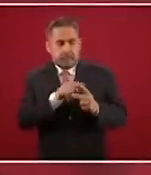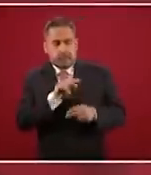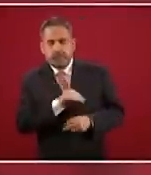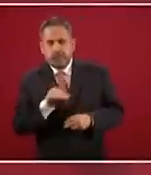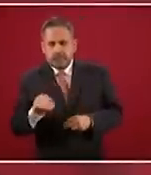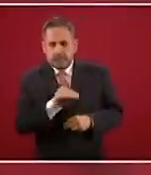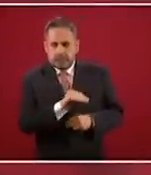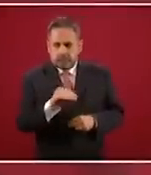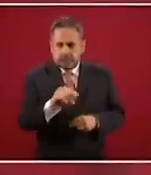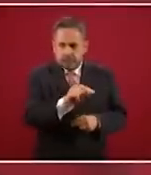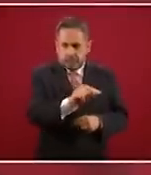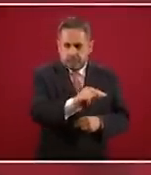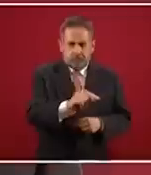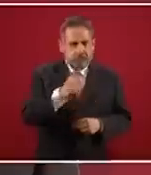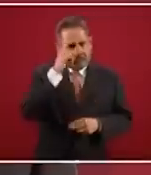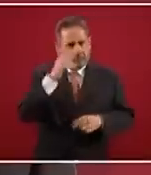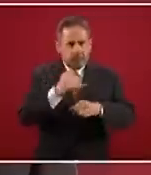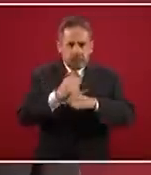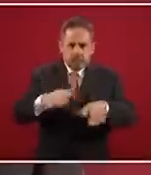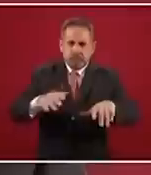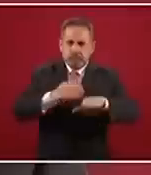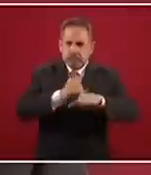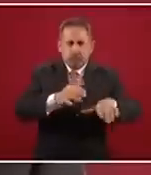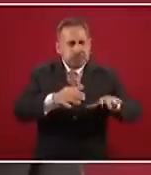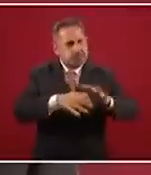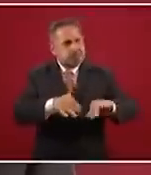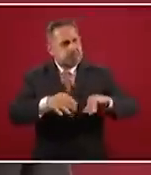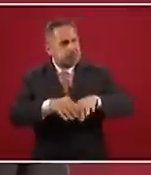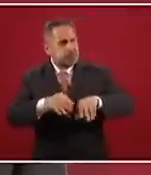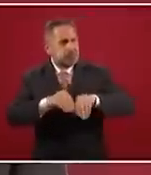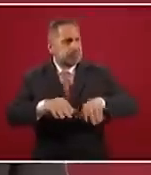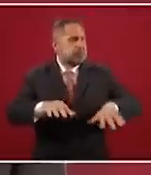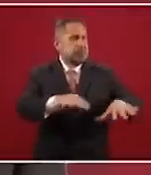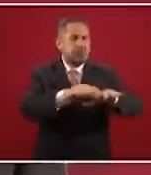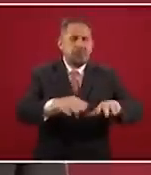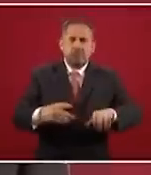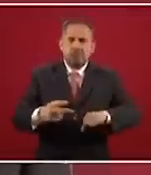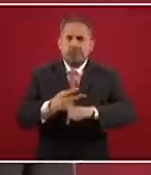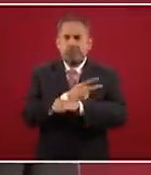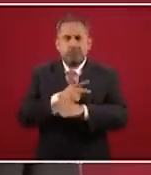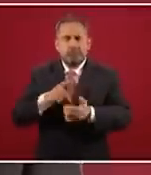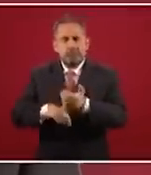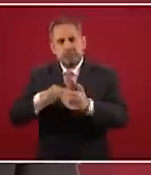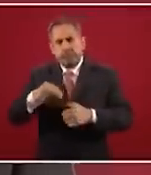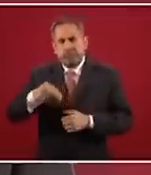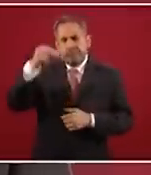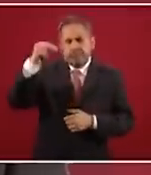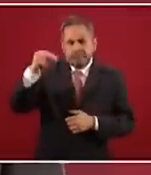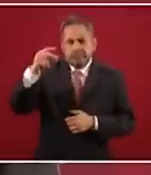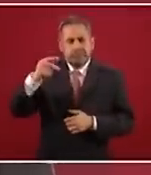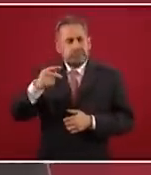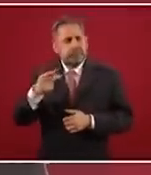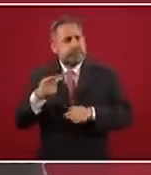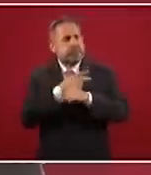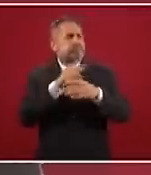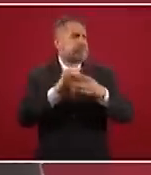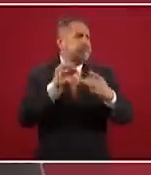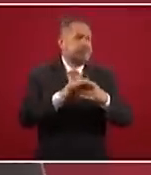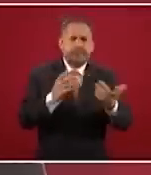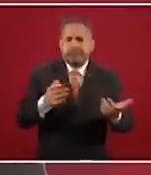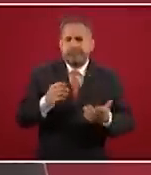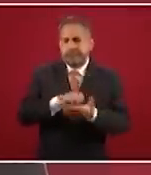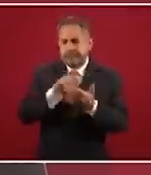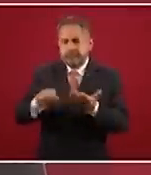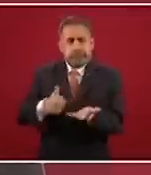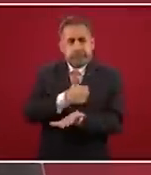motivo es informar sobre lo que se está haciendo en el norte. En el caso de